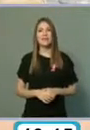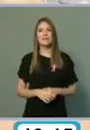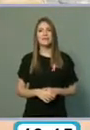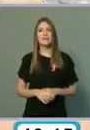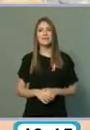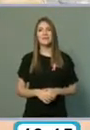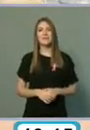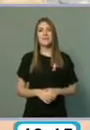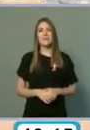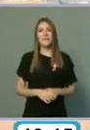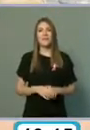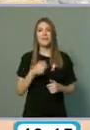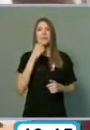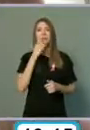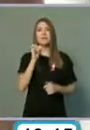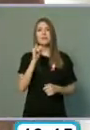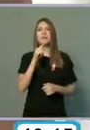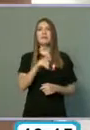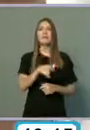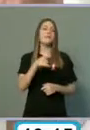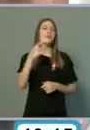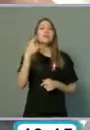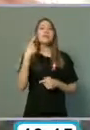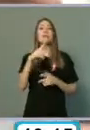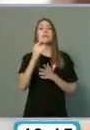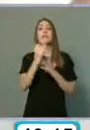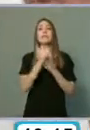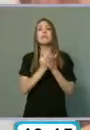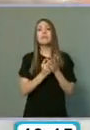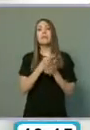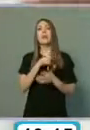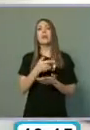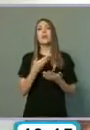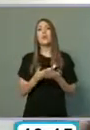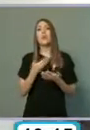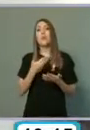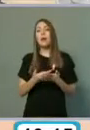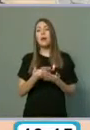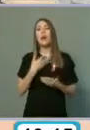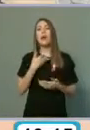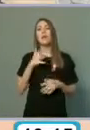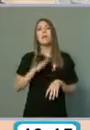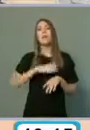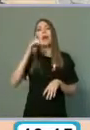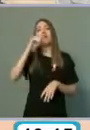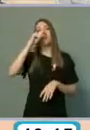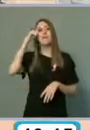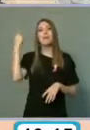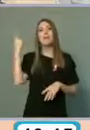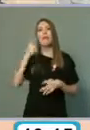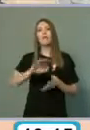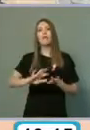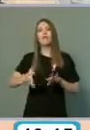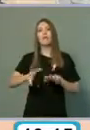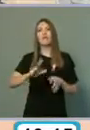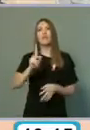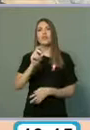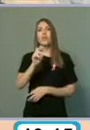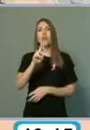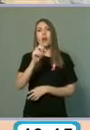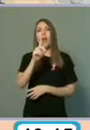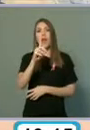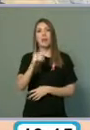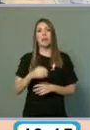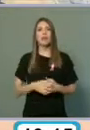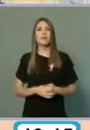más. Exactamente, sí, porque pues obviamente entre menos humedad tenga, pues va a ser más fácil que se nos dore y que nos dure doradita más